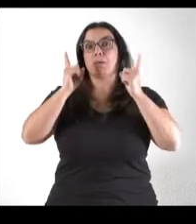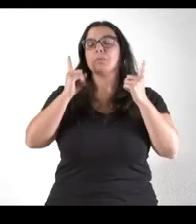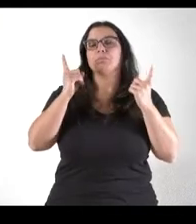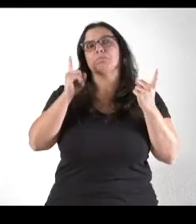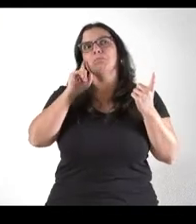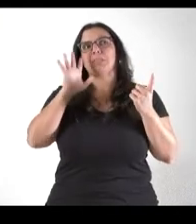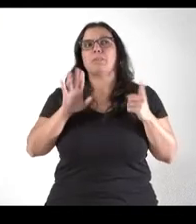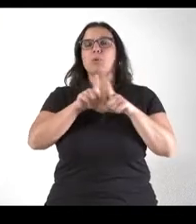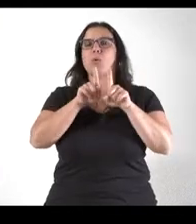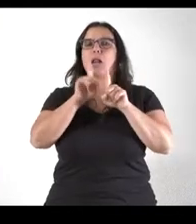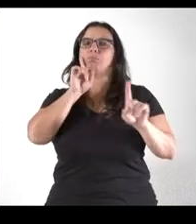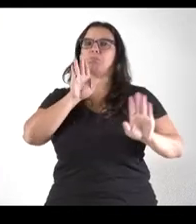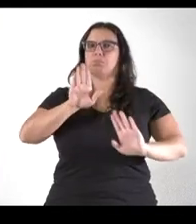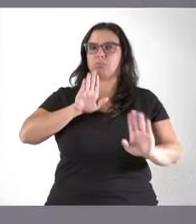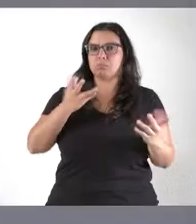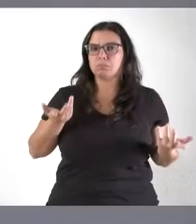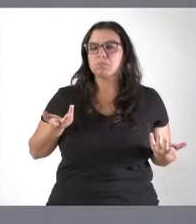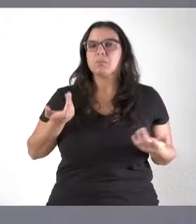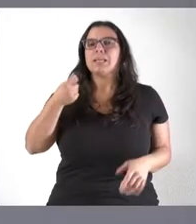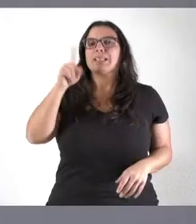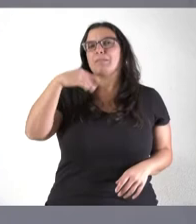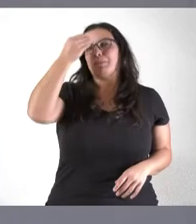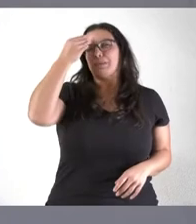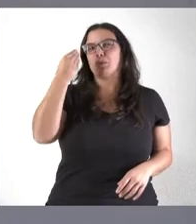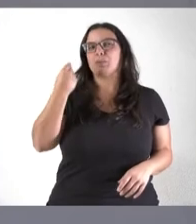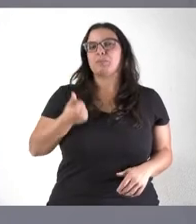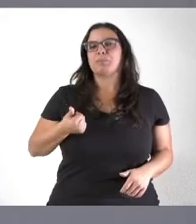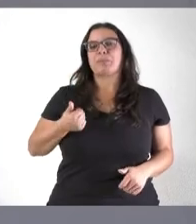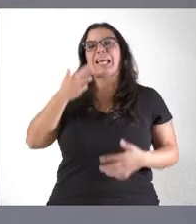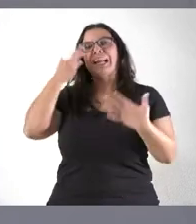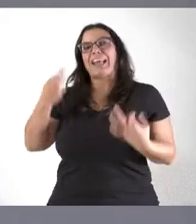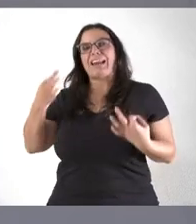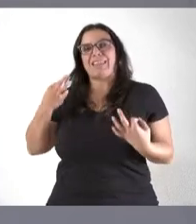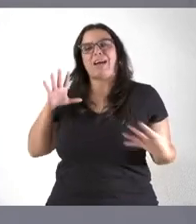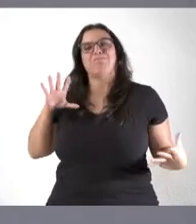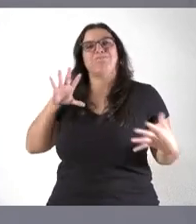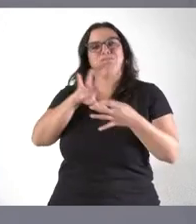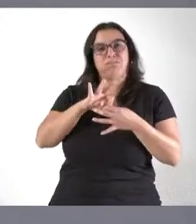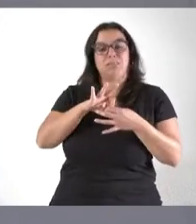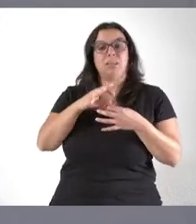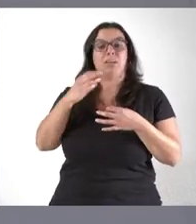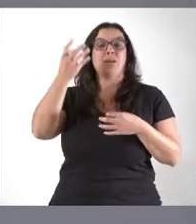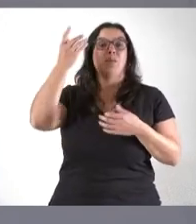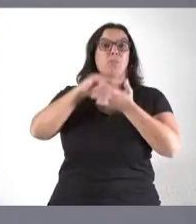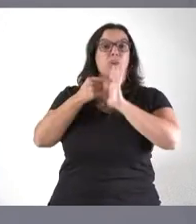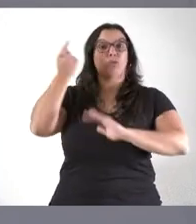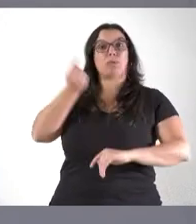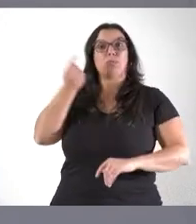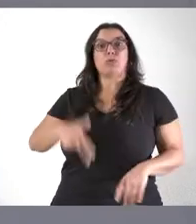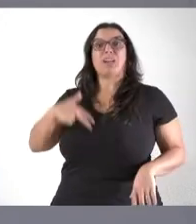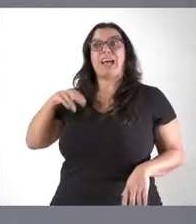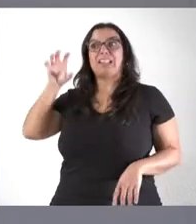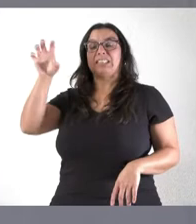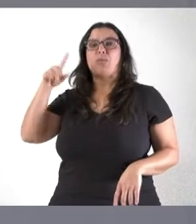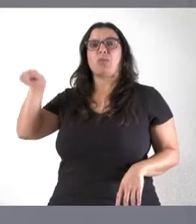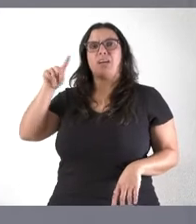prudente es una previsión que nos parece también más adaptada a la realidad de la que se ha presentado para el proyecto de presupuestos generales del estado que